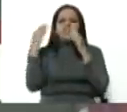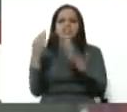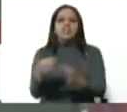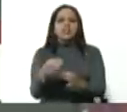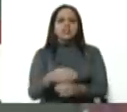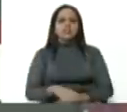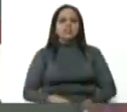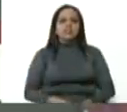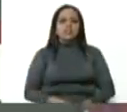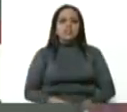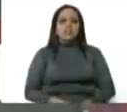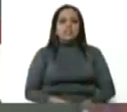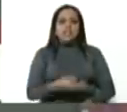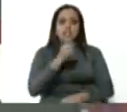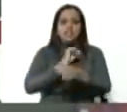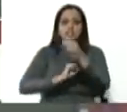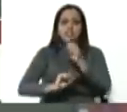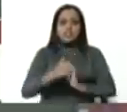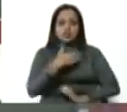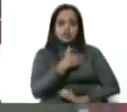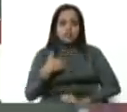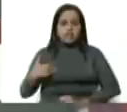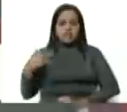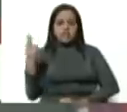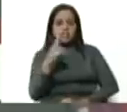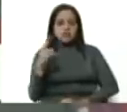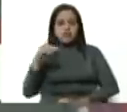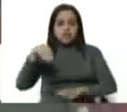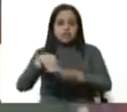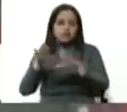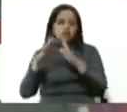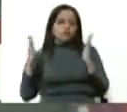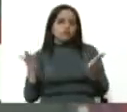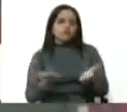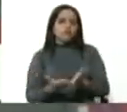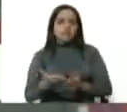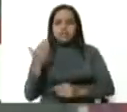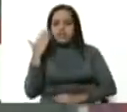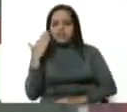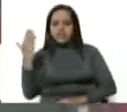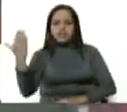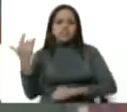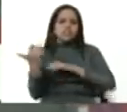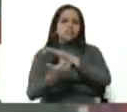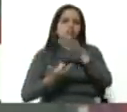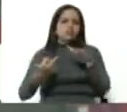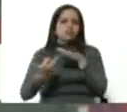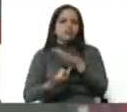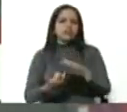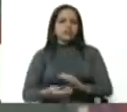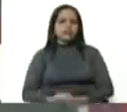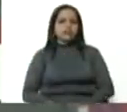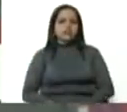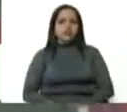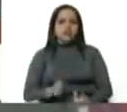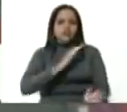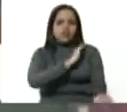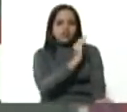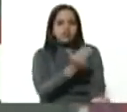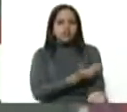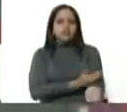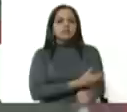la defensa de los intereses de Venezuela en el mundo y el frente institucional. El